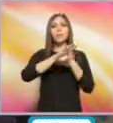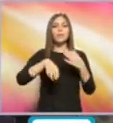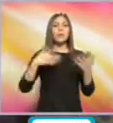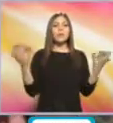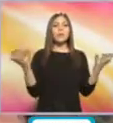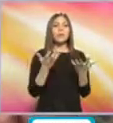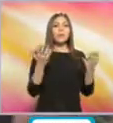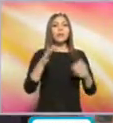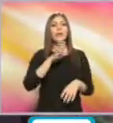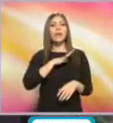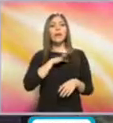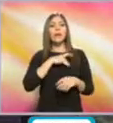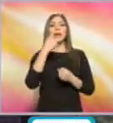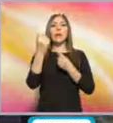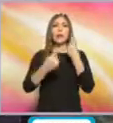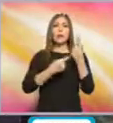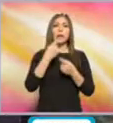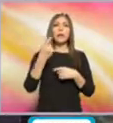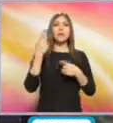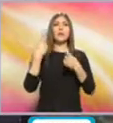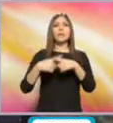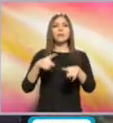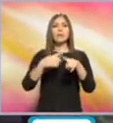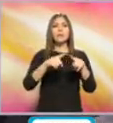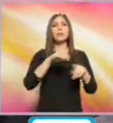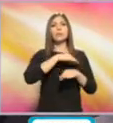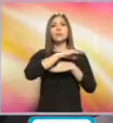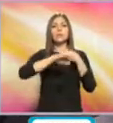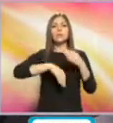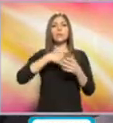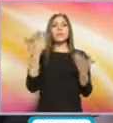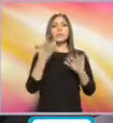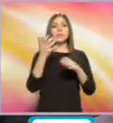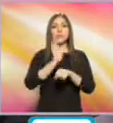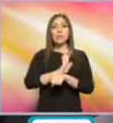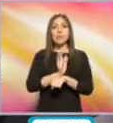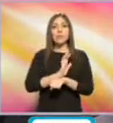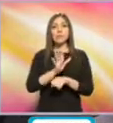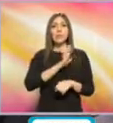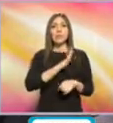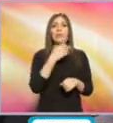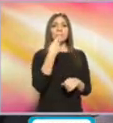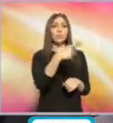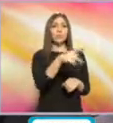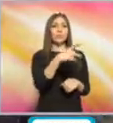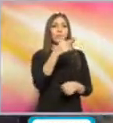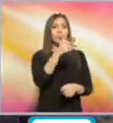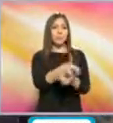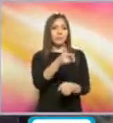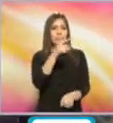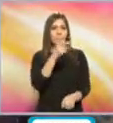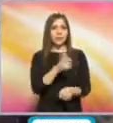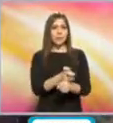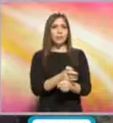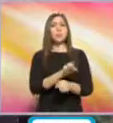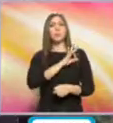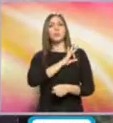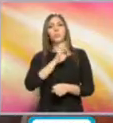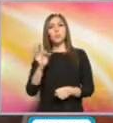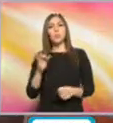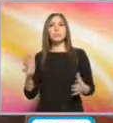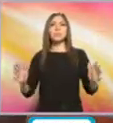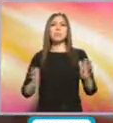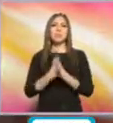que tienen Sundance, etcétera, etcétera, todos los realizadores que tienen esta invitación pueden